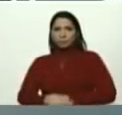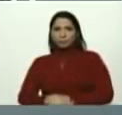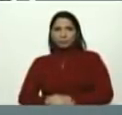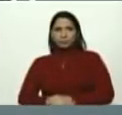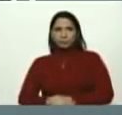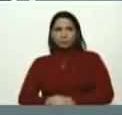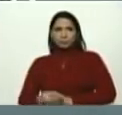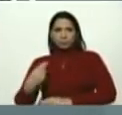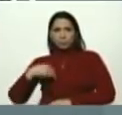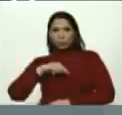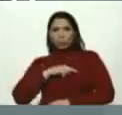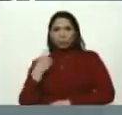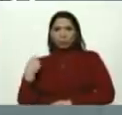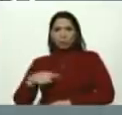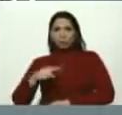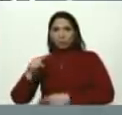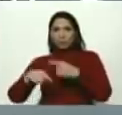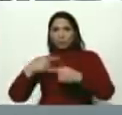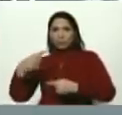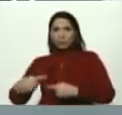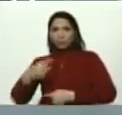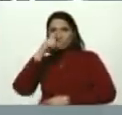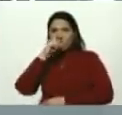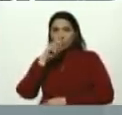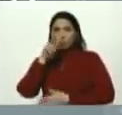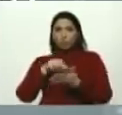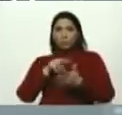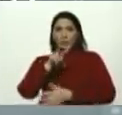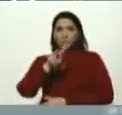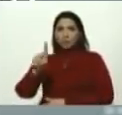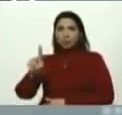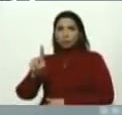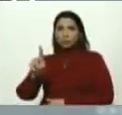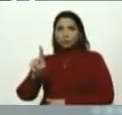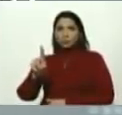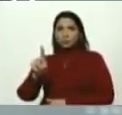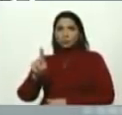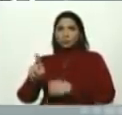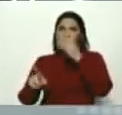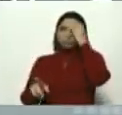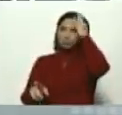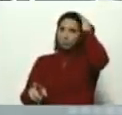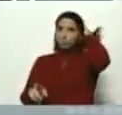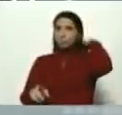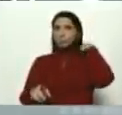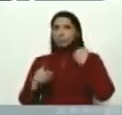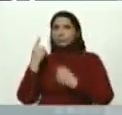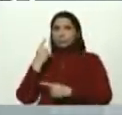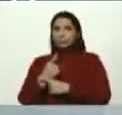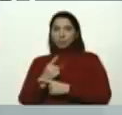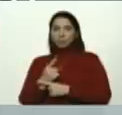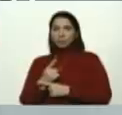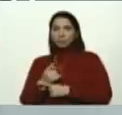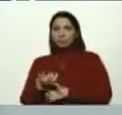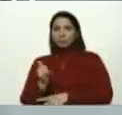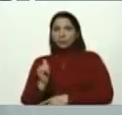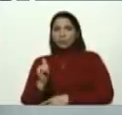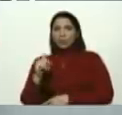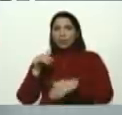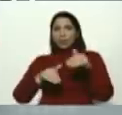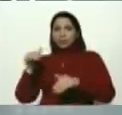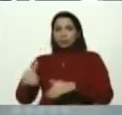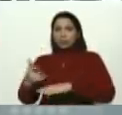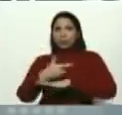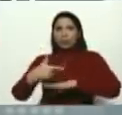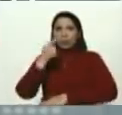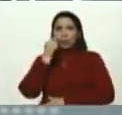que hemos tenido. El próximo año, 2021, tiene que haber elecciones para gobernadores y